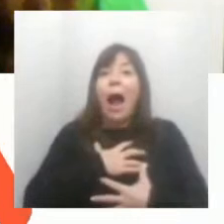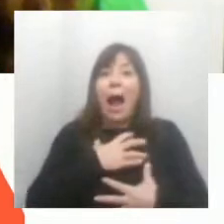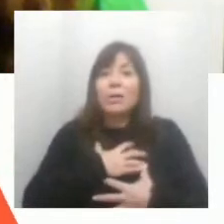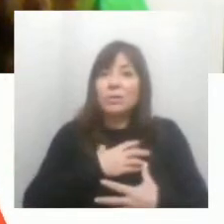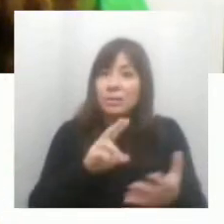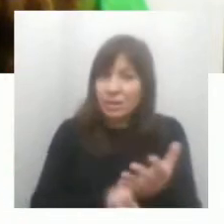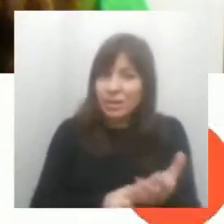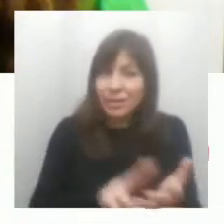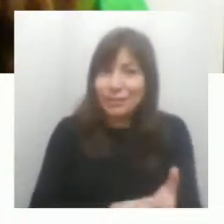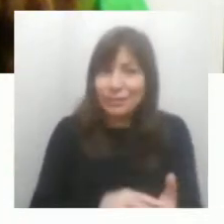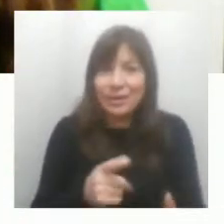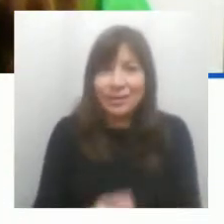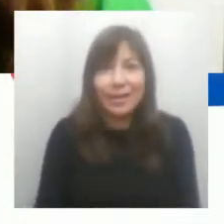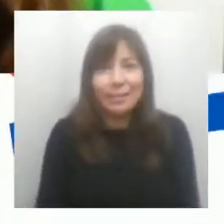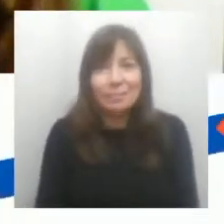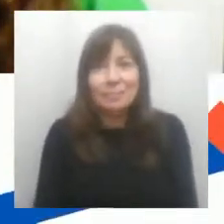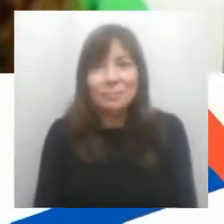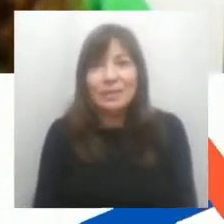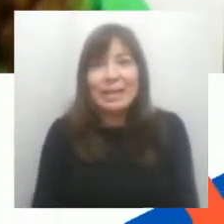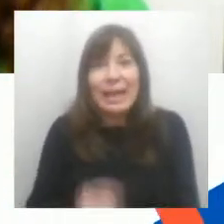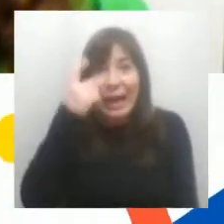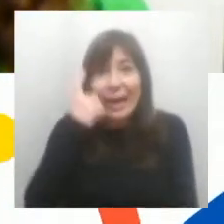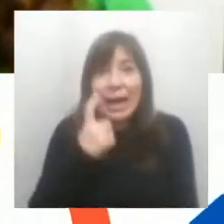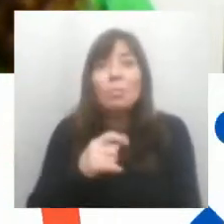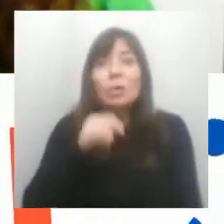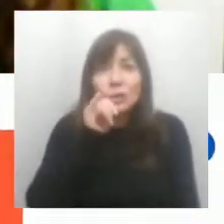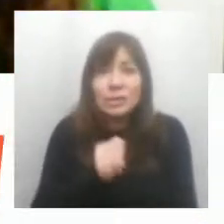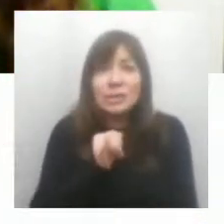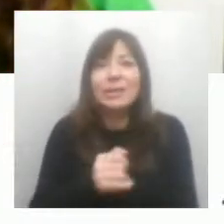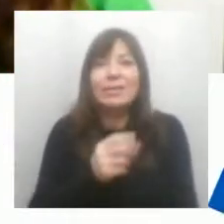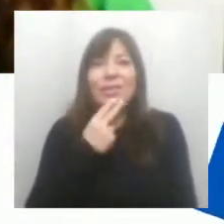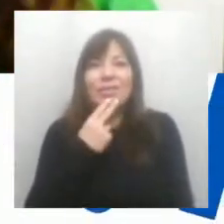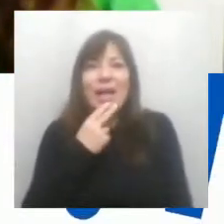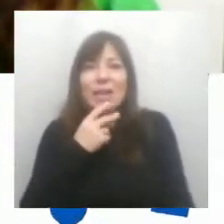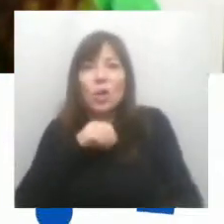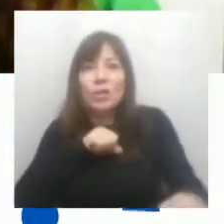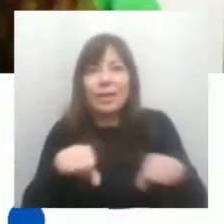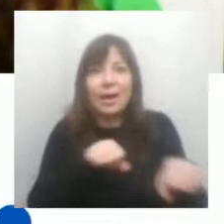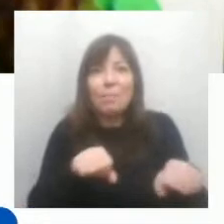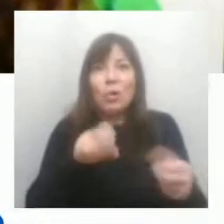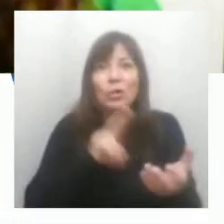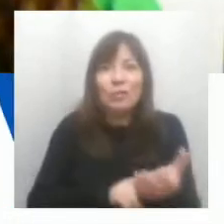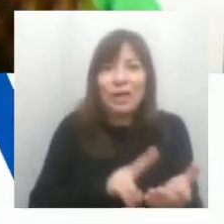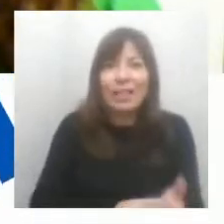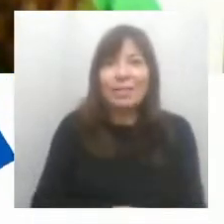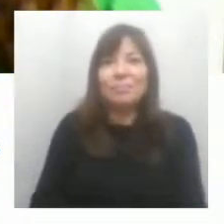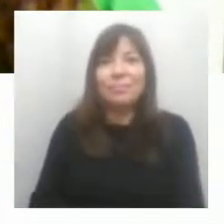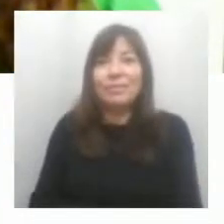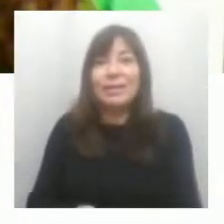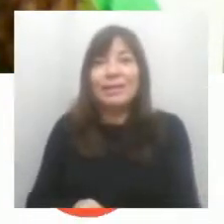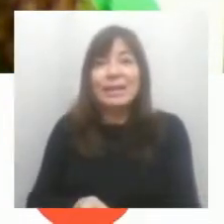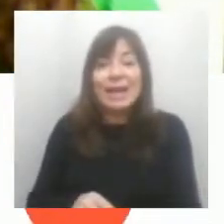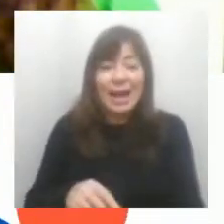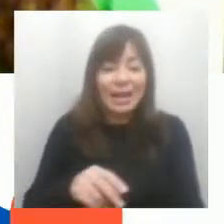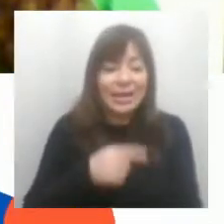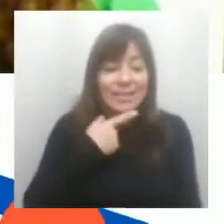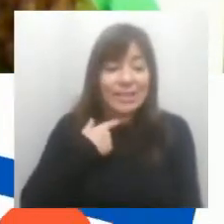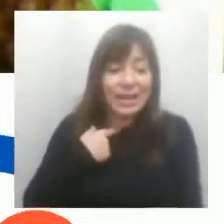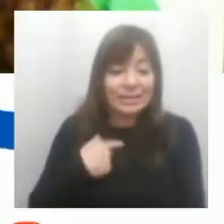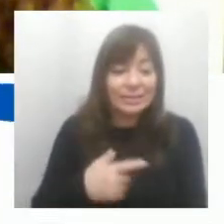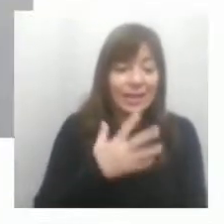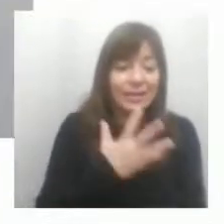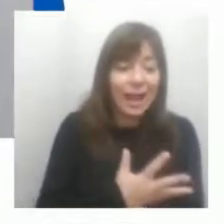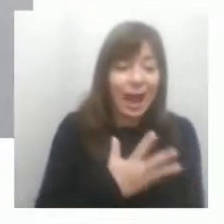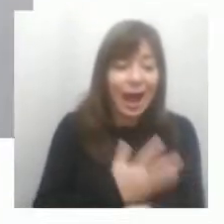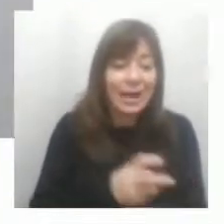simulación, lo que nos ocurre es que creemos que estamos viviendo un terremoto real. Lo interesante es que tiene sillas, tiene una mesa,